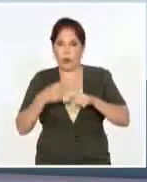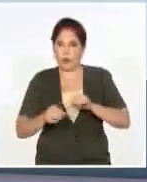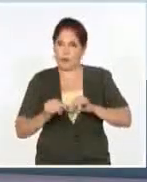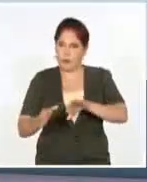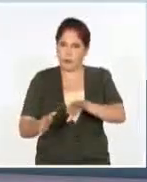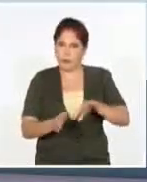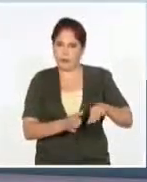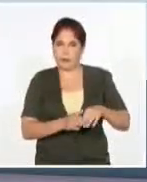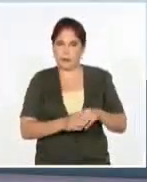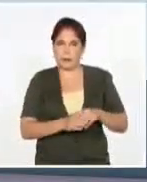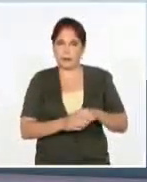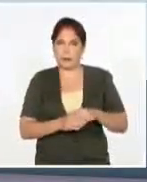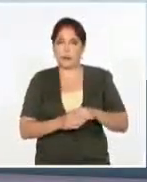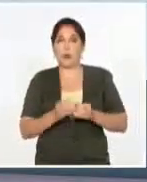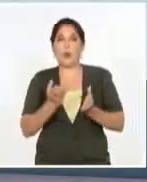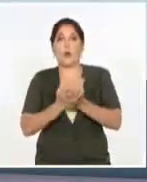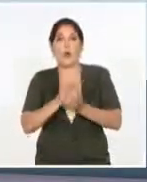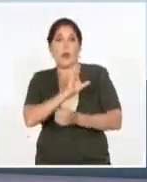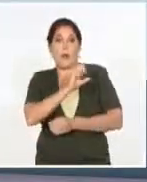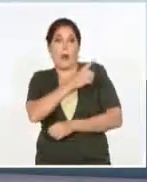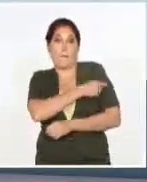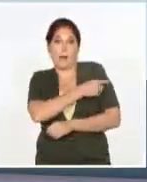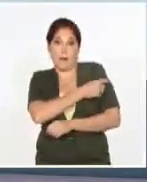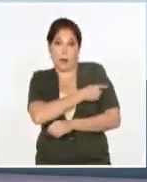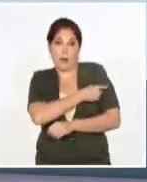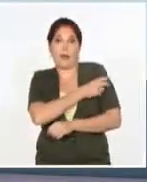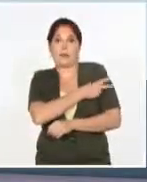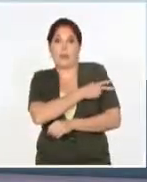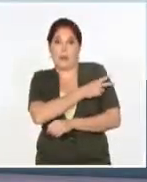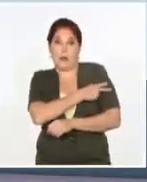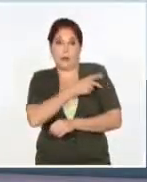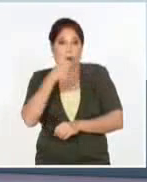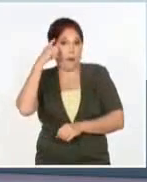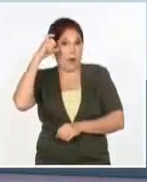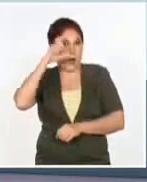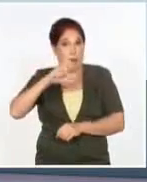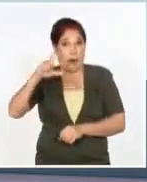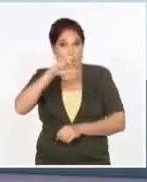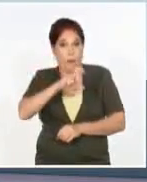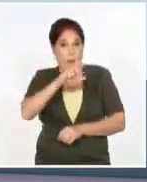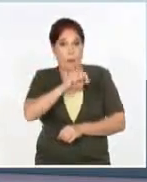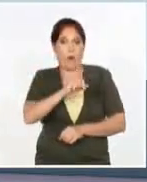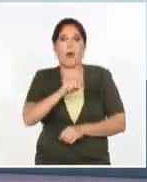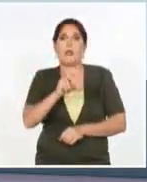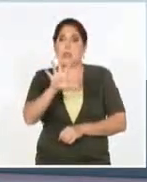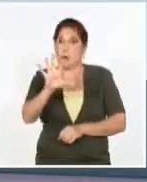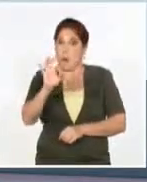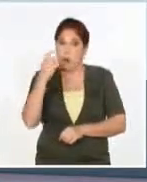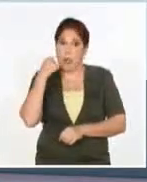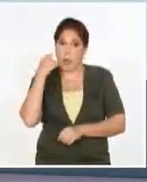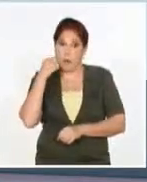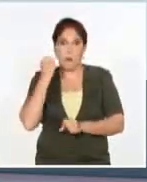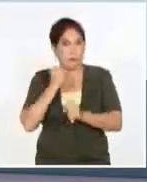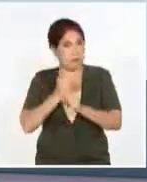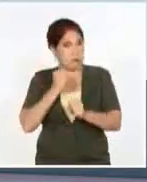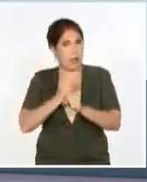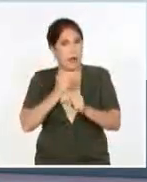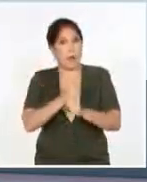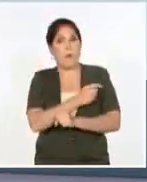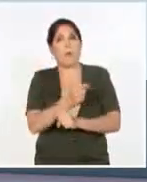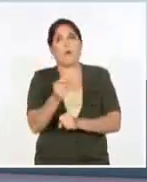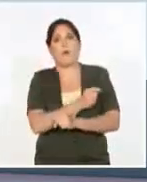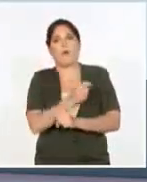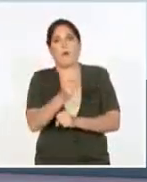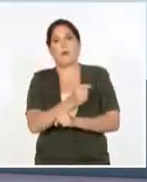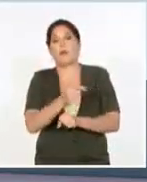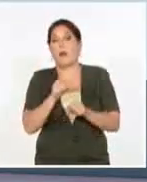La enseñanza primaria del municipio espirituano de Cabaiguán se ha servido por casi medio siglo de la obra de un maestro que ha